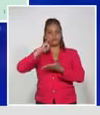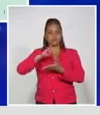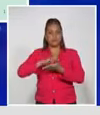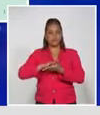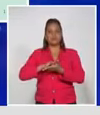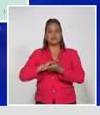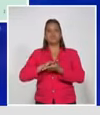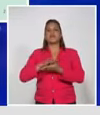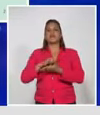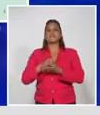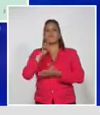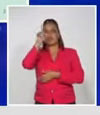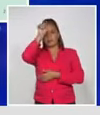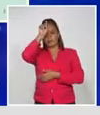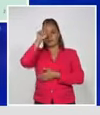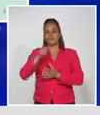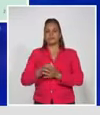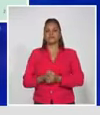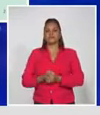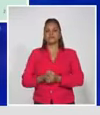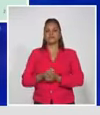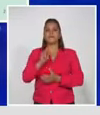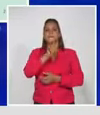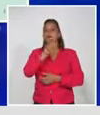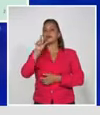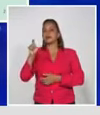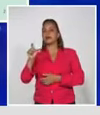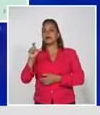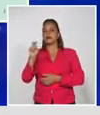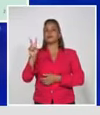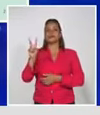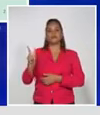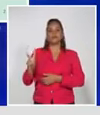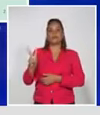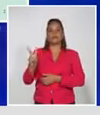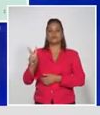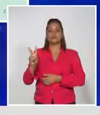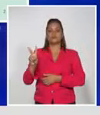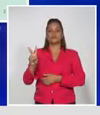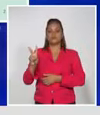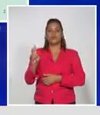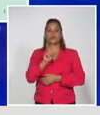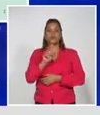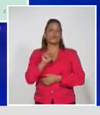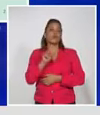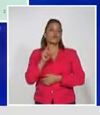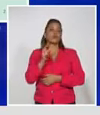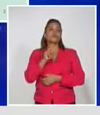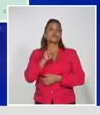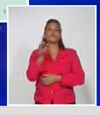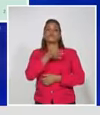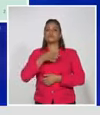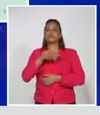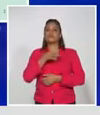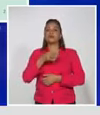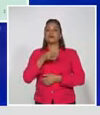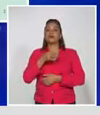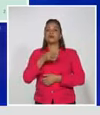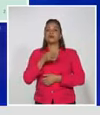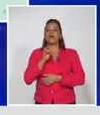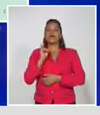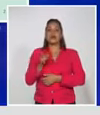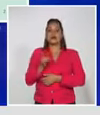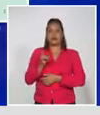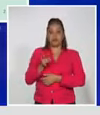Alemania. En Villa Clara se confirman 2 casos importados, los 2 del municipio de Camajuaní, que son